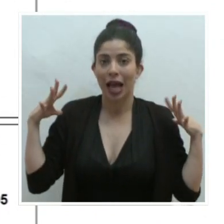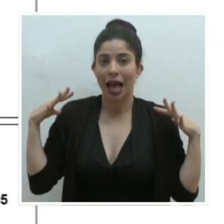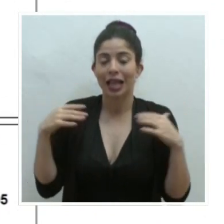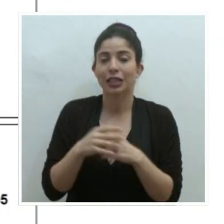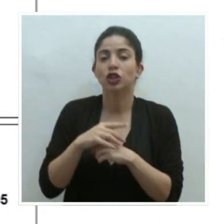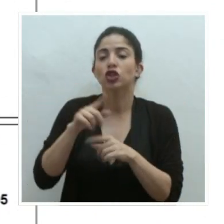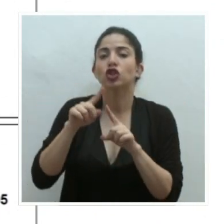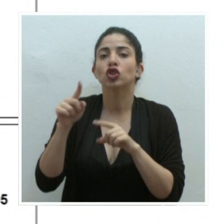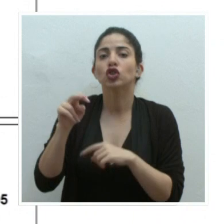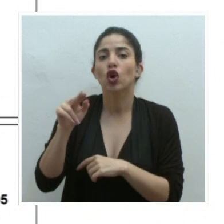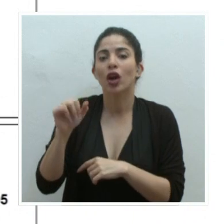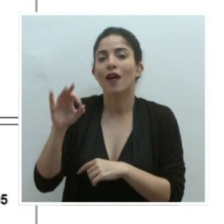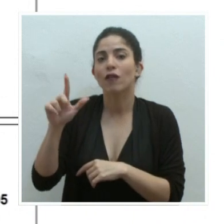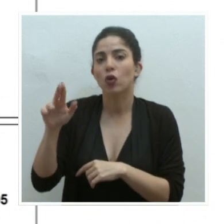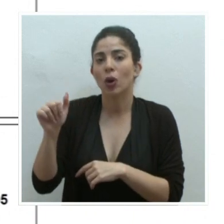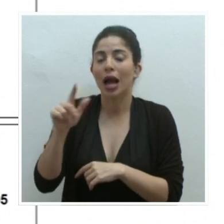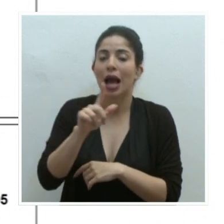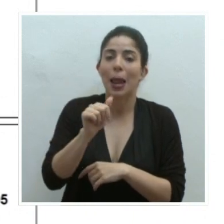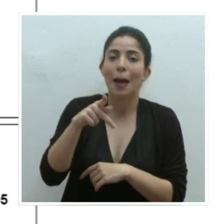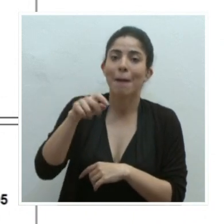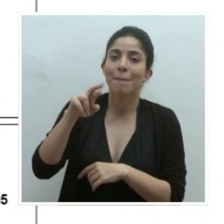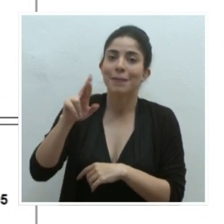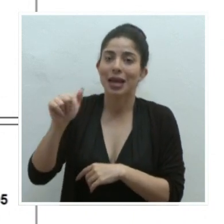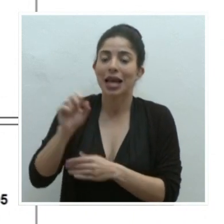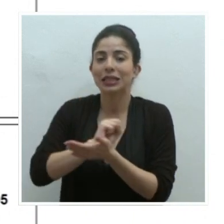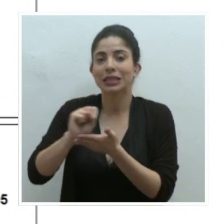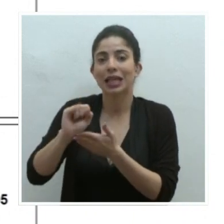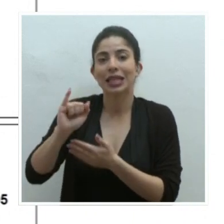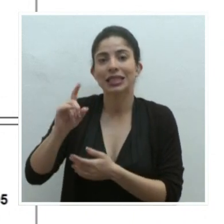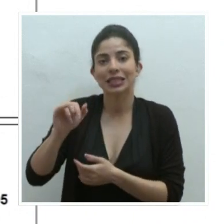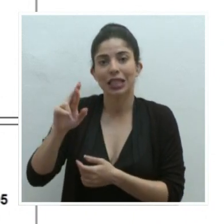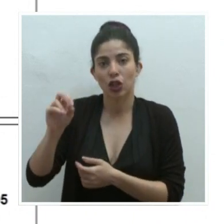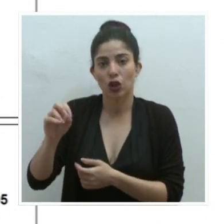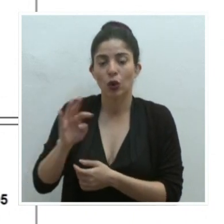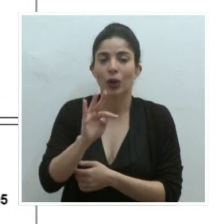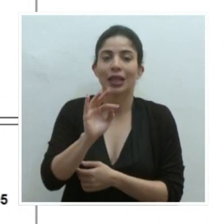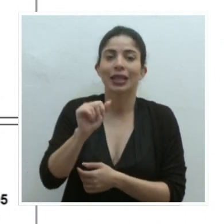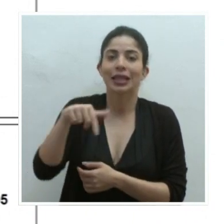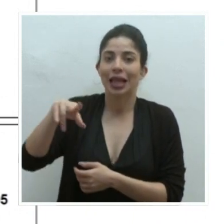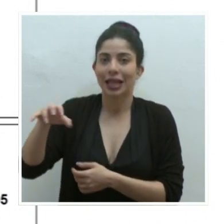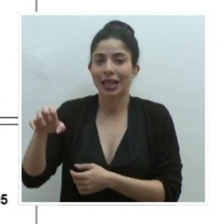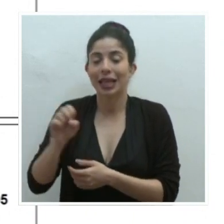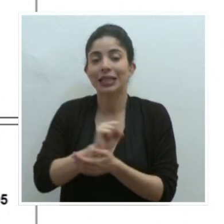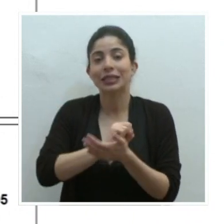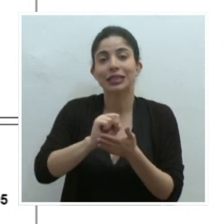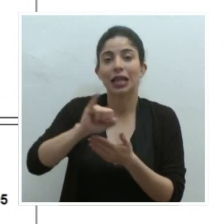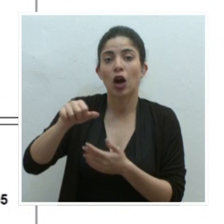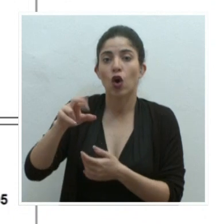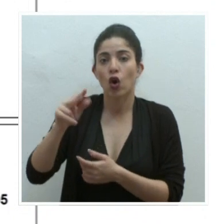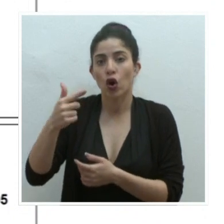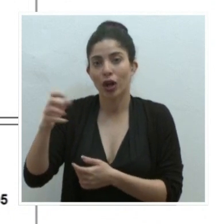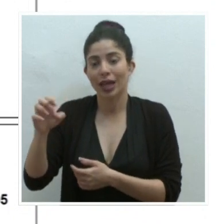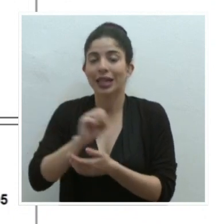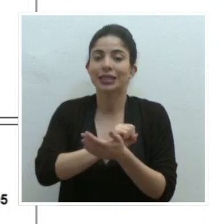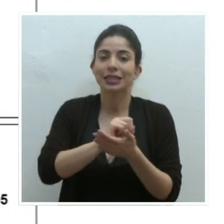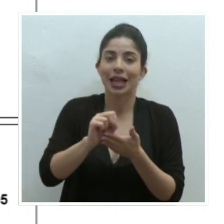Zona Fluca, La Perla, San Isidro, El Tanque, San Jorge y Santa